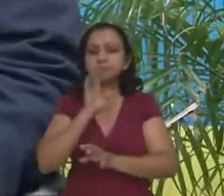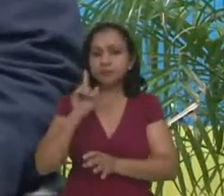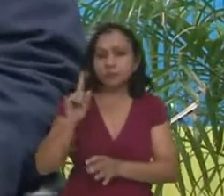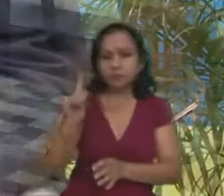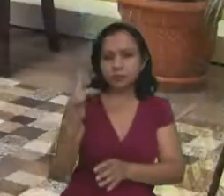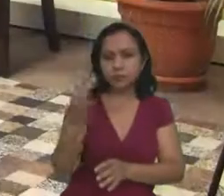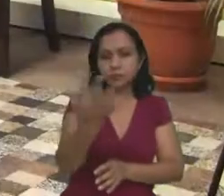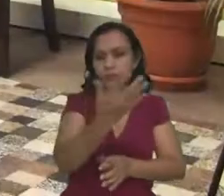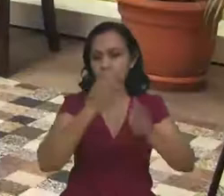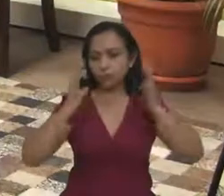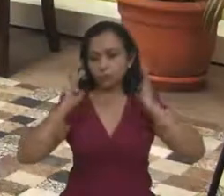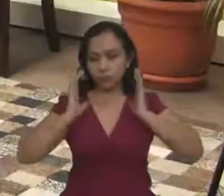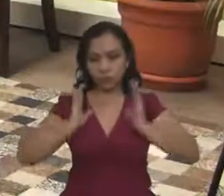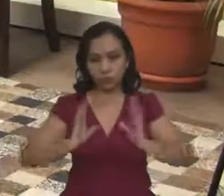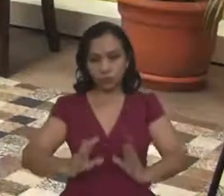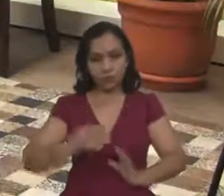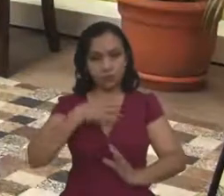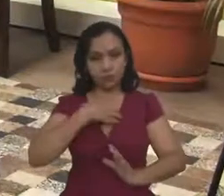está lleno